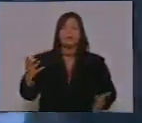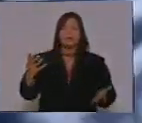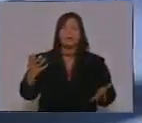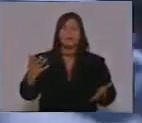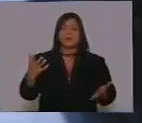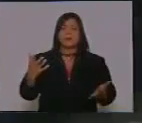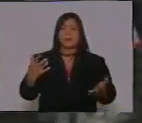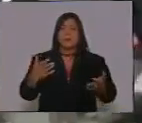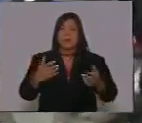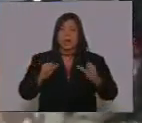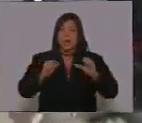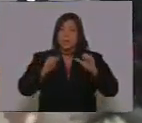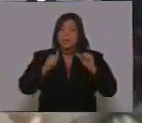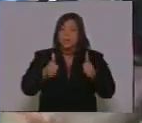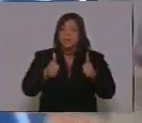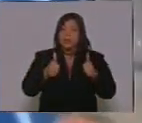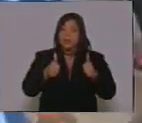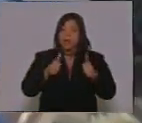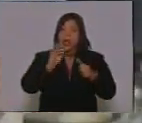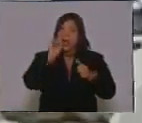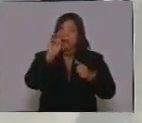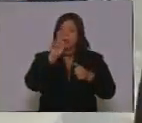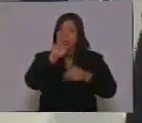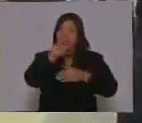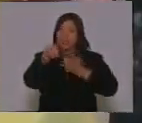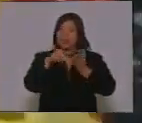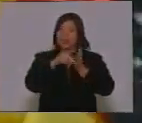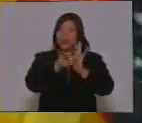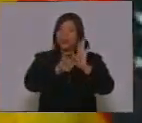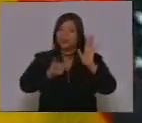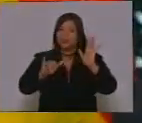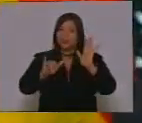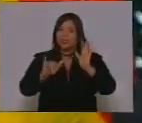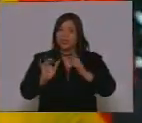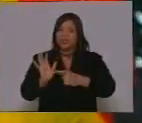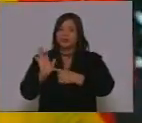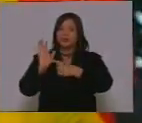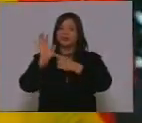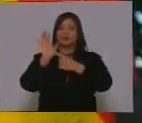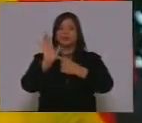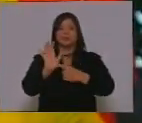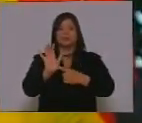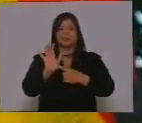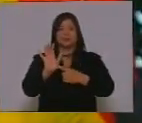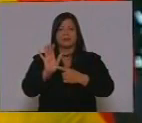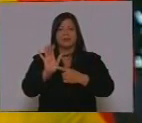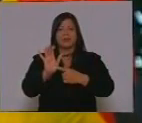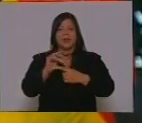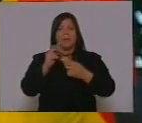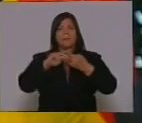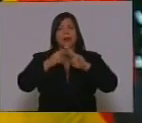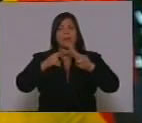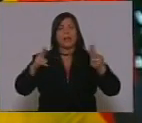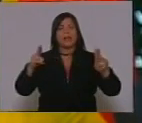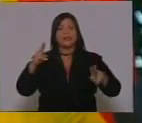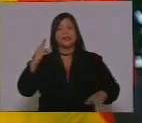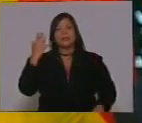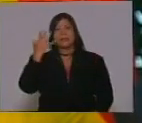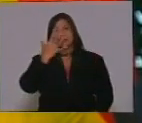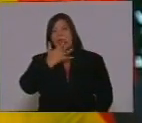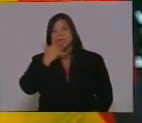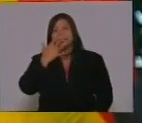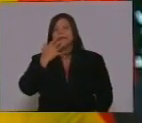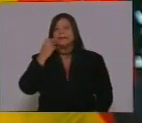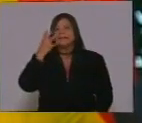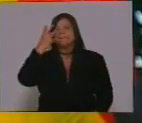al principio, cuando la Asamblea Nacional Constituyente se presentaba como una opción de paz, nos